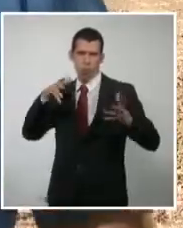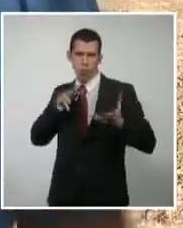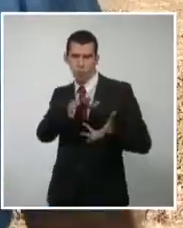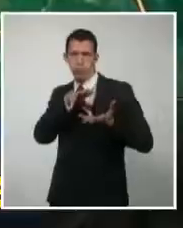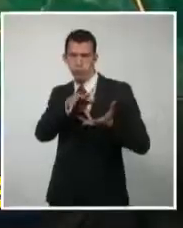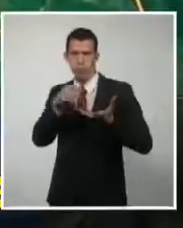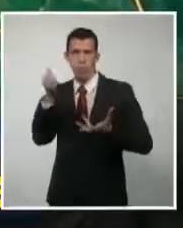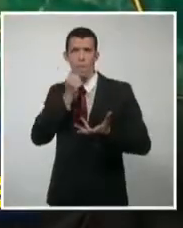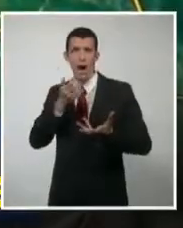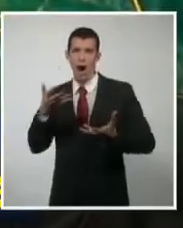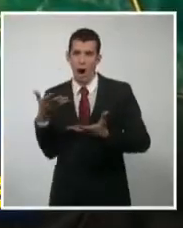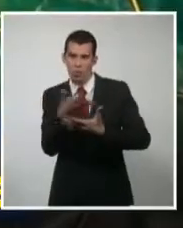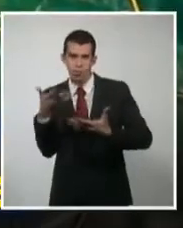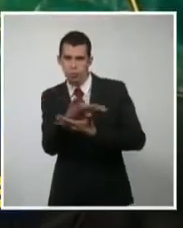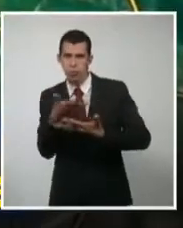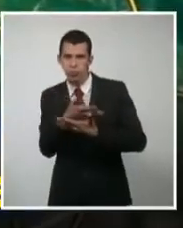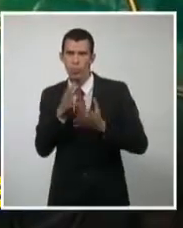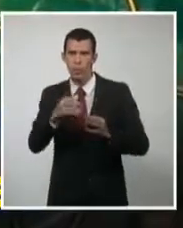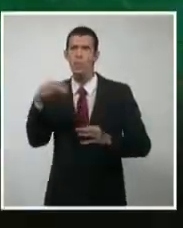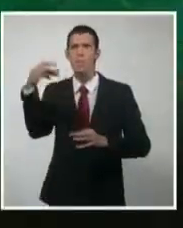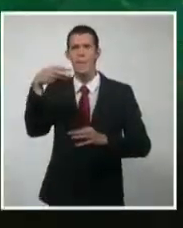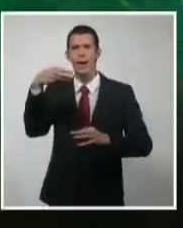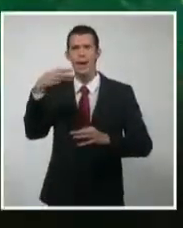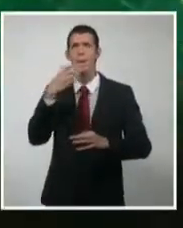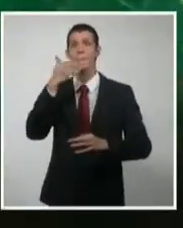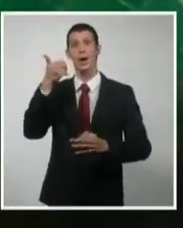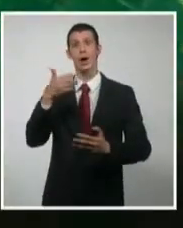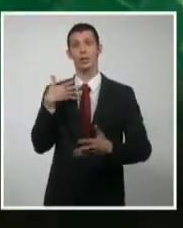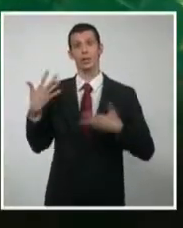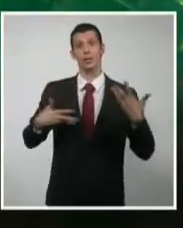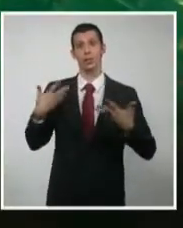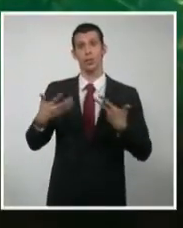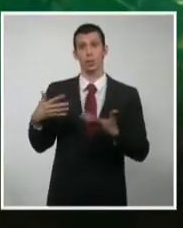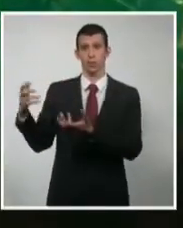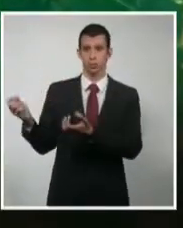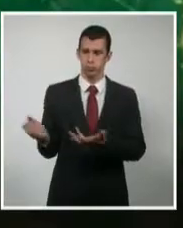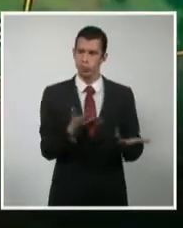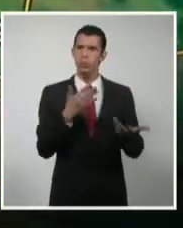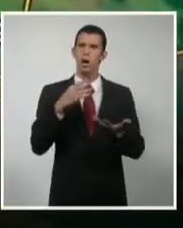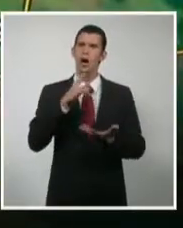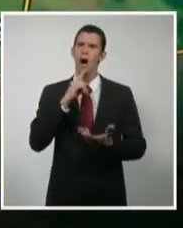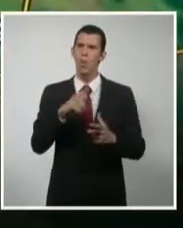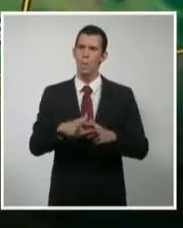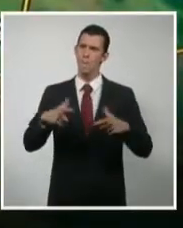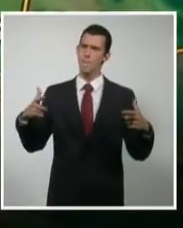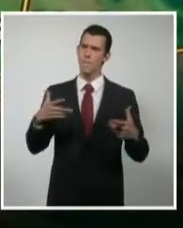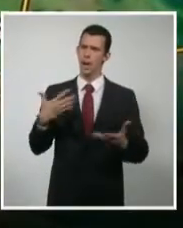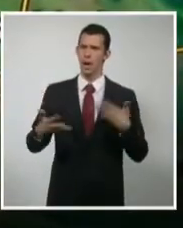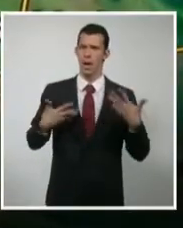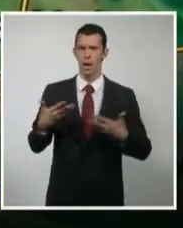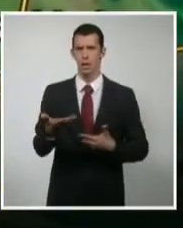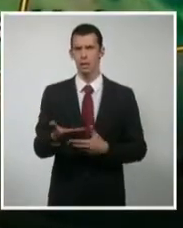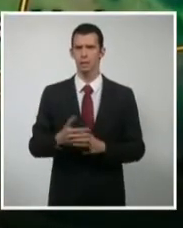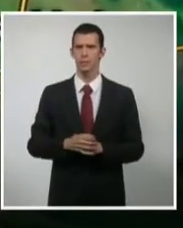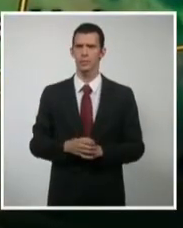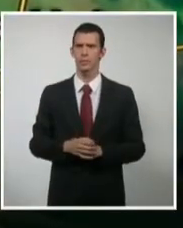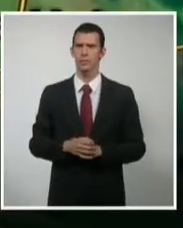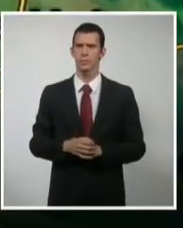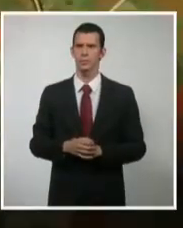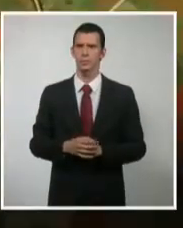de este trabajo. En estos momentos el déficit hídrico de la capital sobrepasa los 2.000 litros